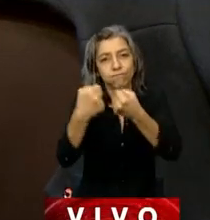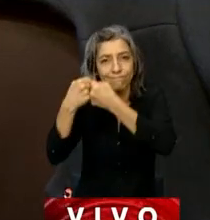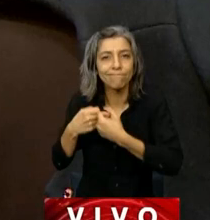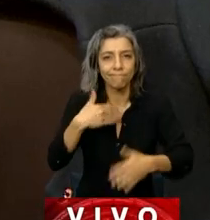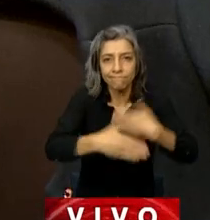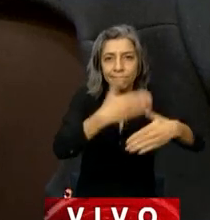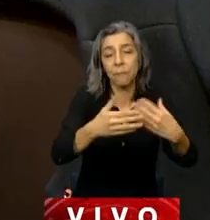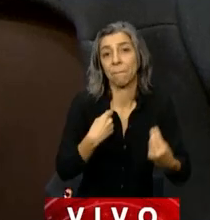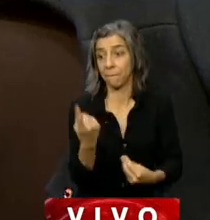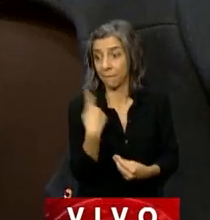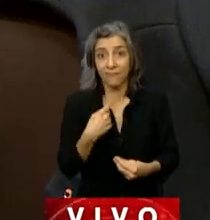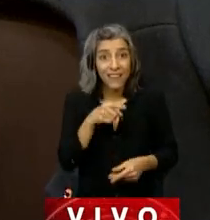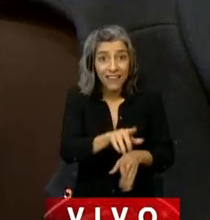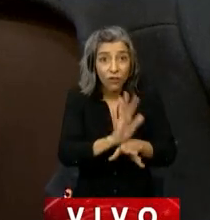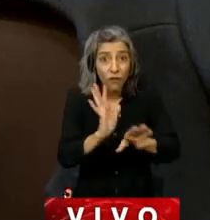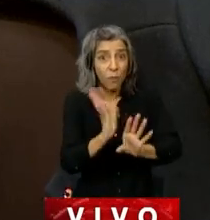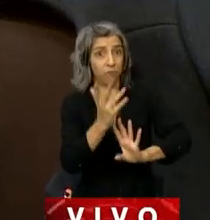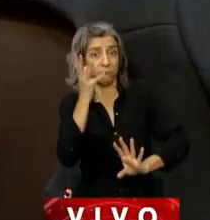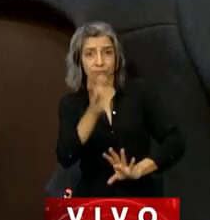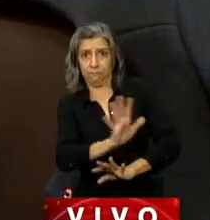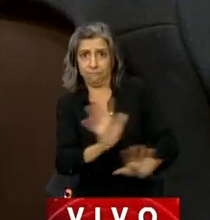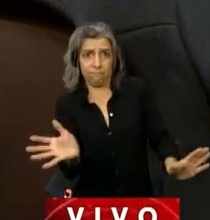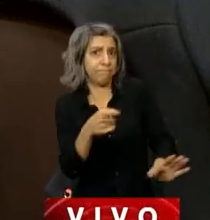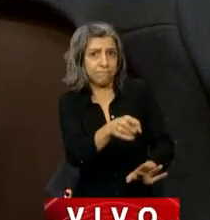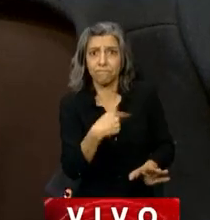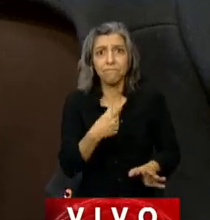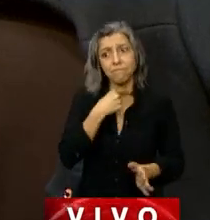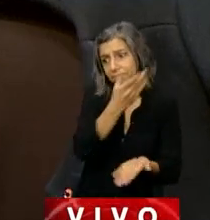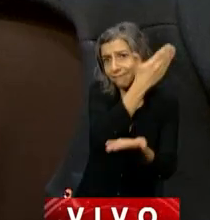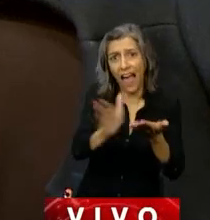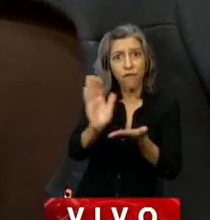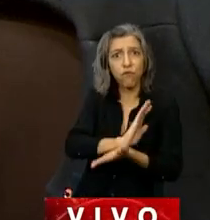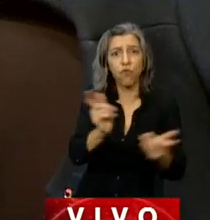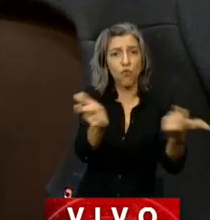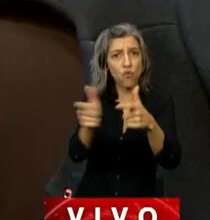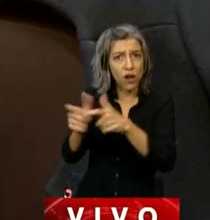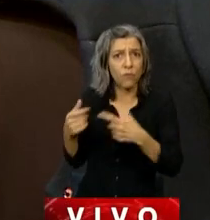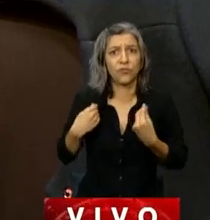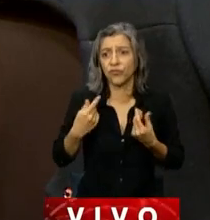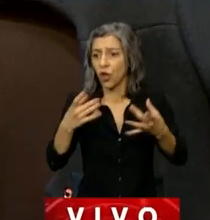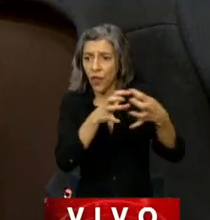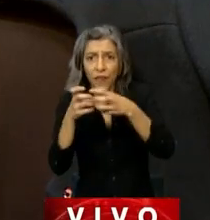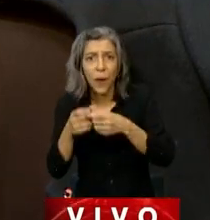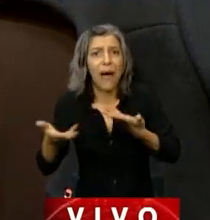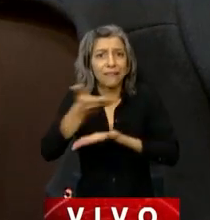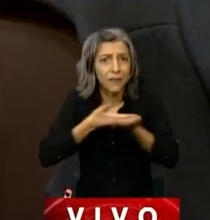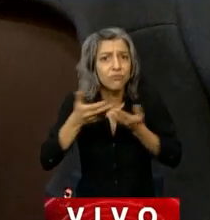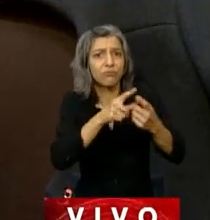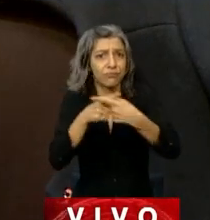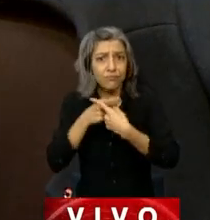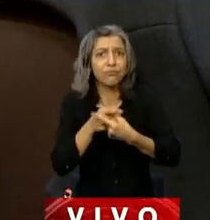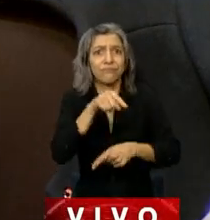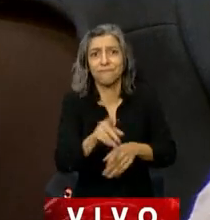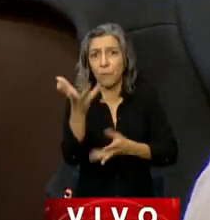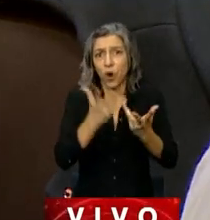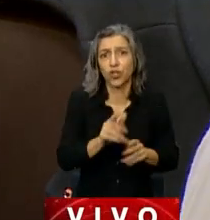no podemos permitir el abuso para exprofeso dejará fuera de la participación del debate y de la discusión de un proyecto de la importancia del que